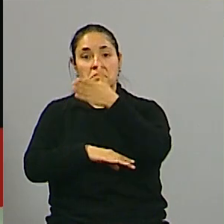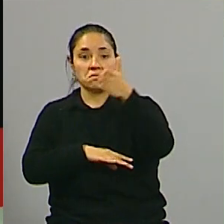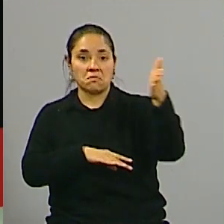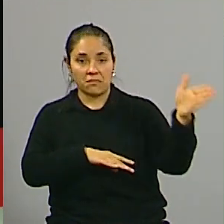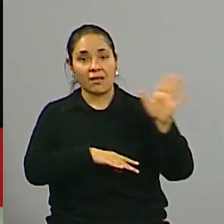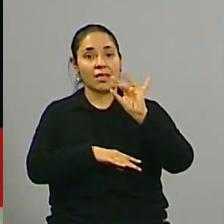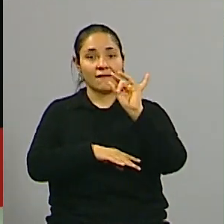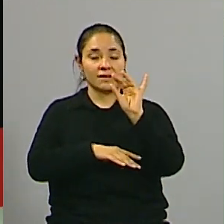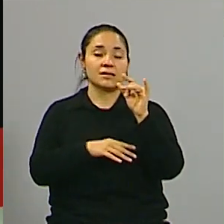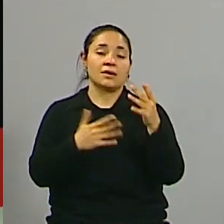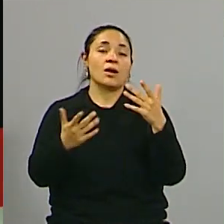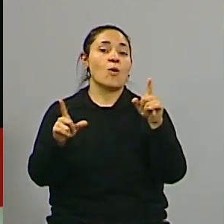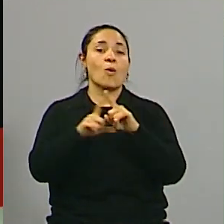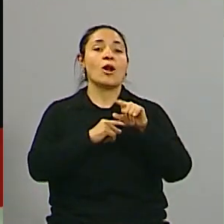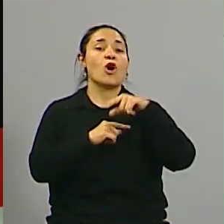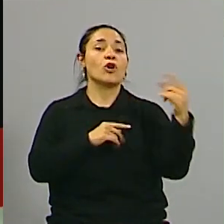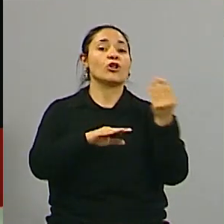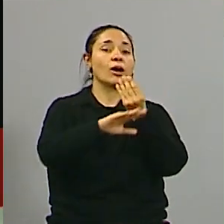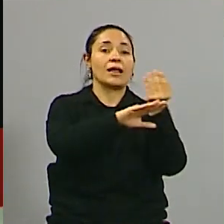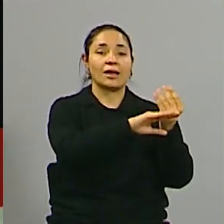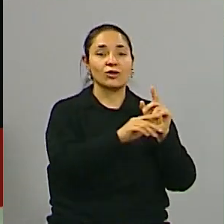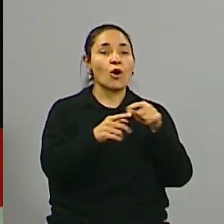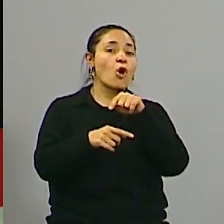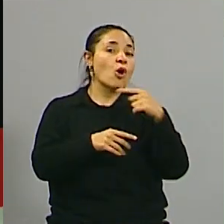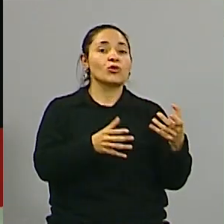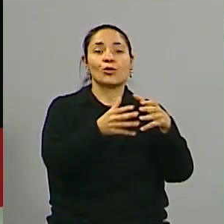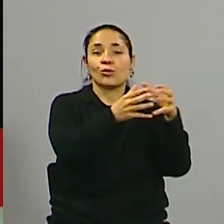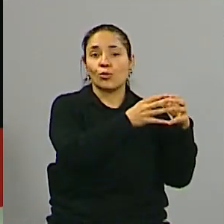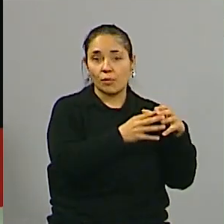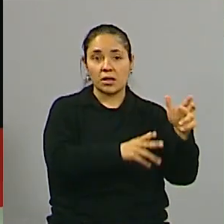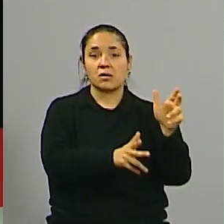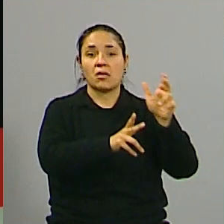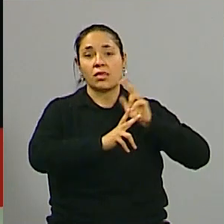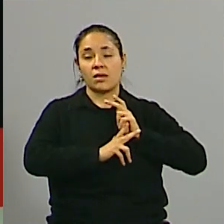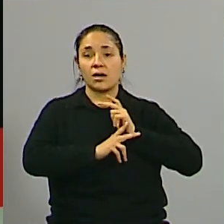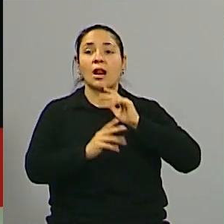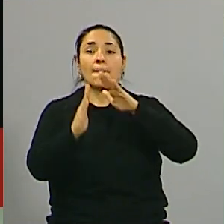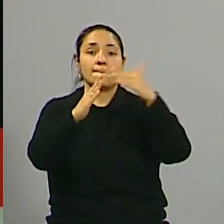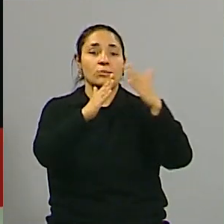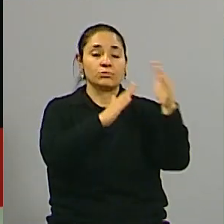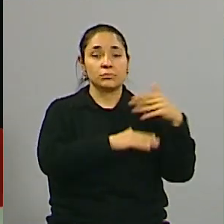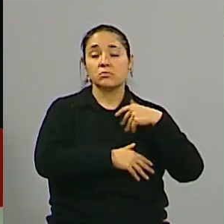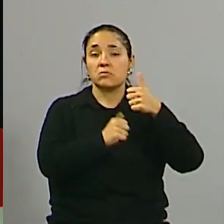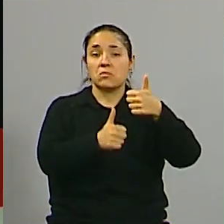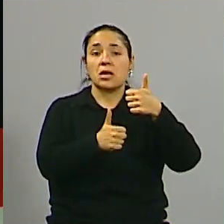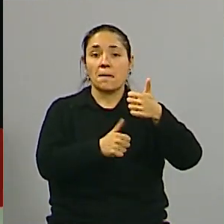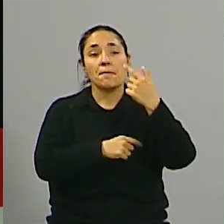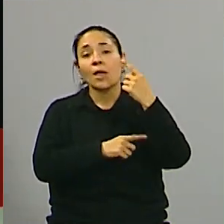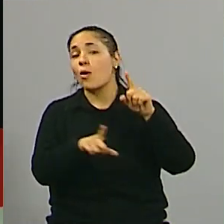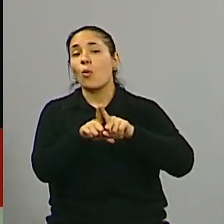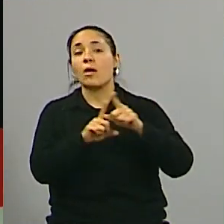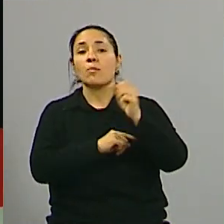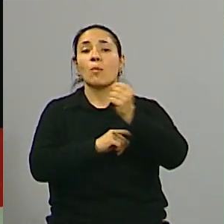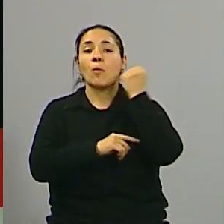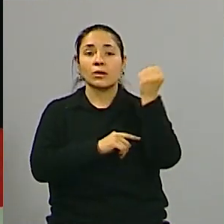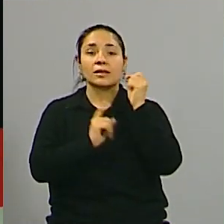real que hemos tenido la oportunidad de hablar con otros candidatos de otros frentes y nos dicen que bueno, la recepción ha sido buena, pero también es muy importante la